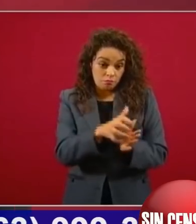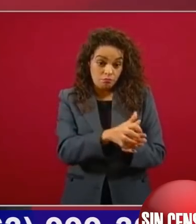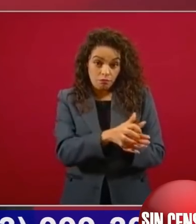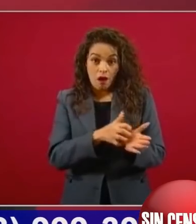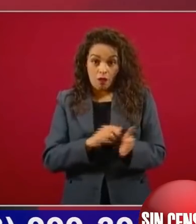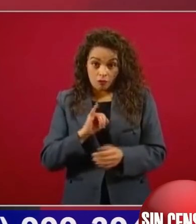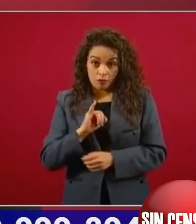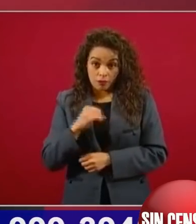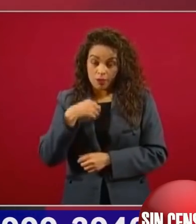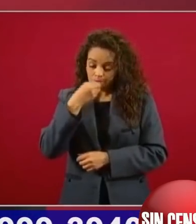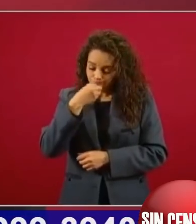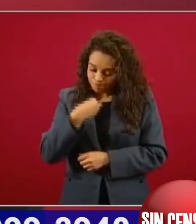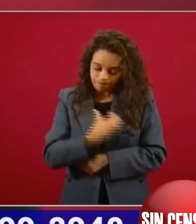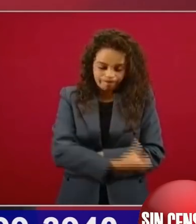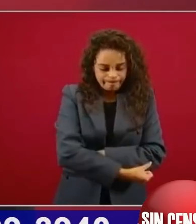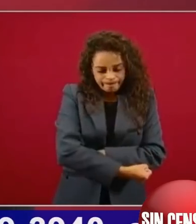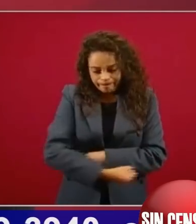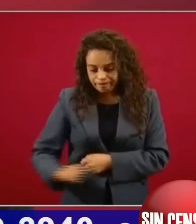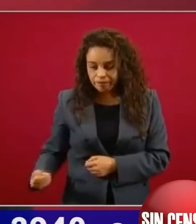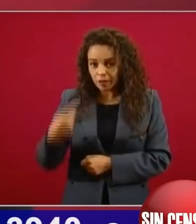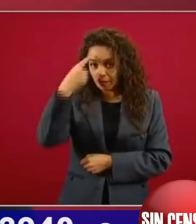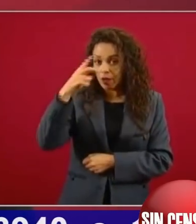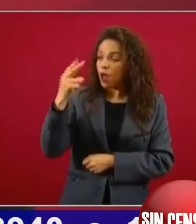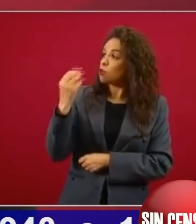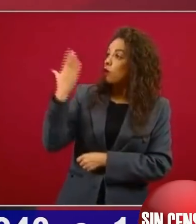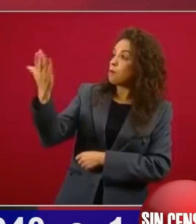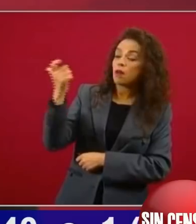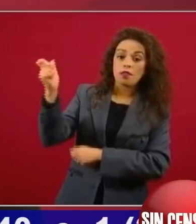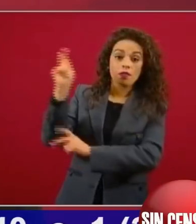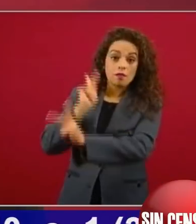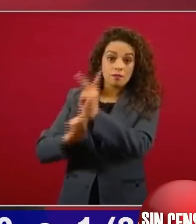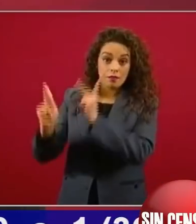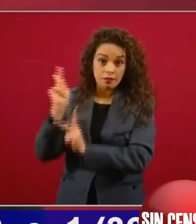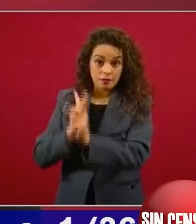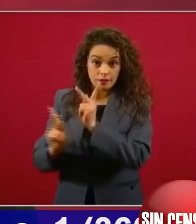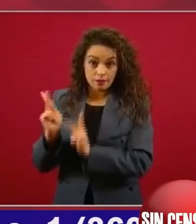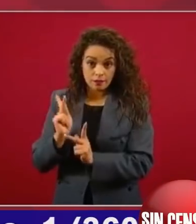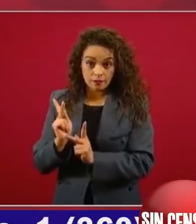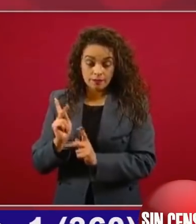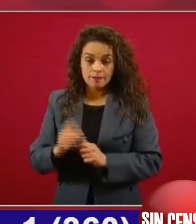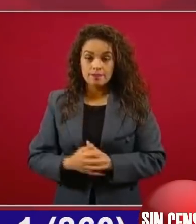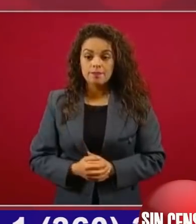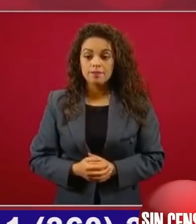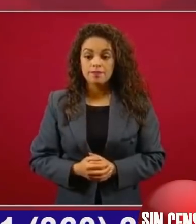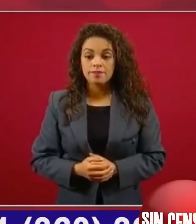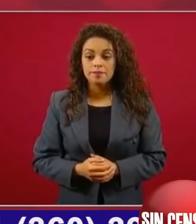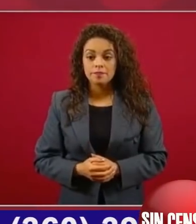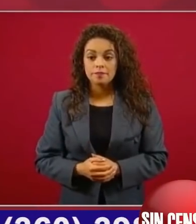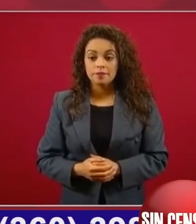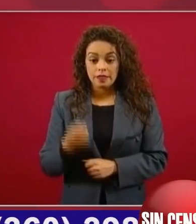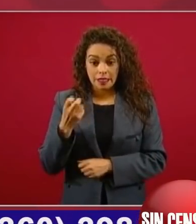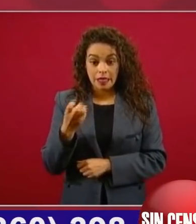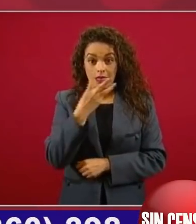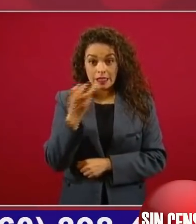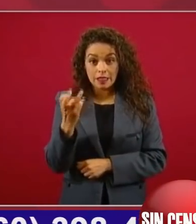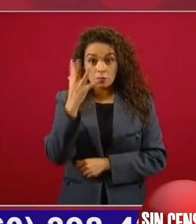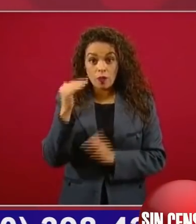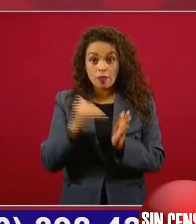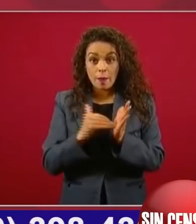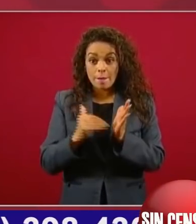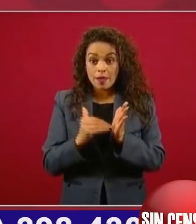irnos de bruces a endeudar al país, los 350,000